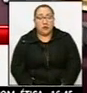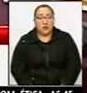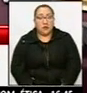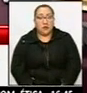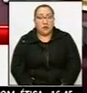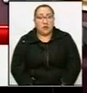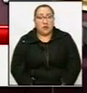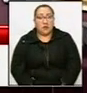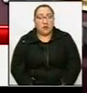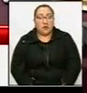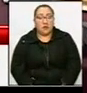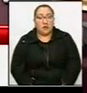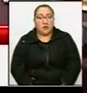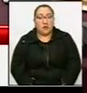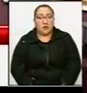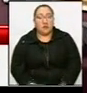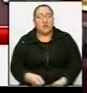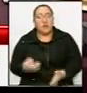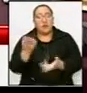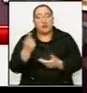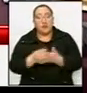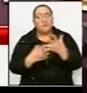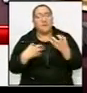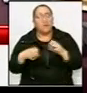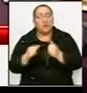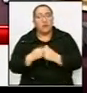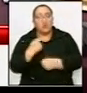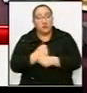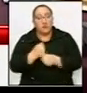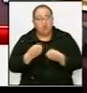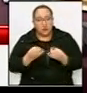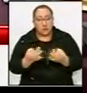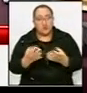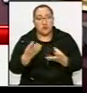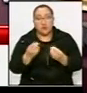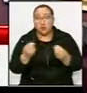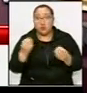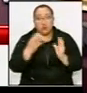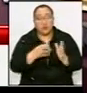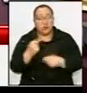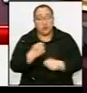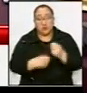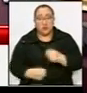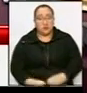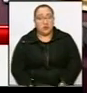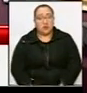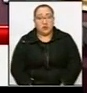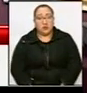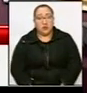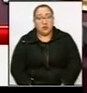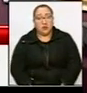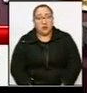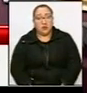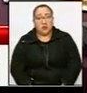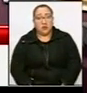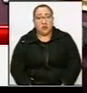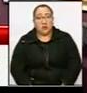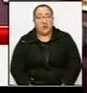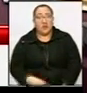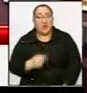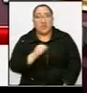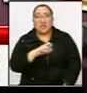esta esperanza aún de ver lograr, de lograr nuestros objetivos. Hay muchos planes de negocio en cierre